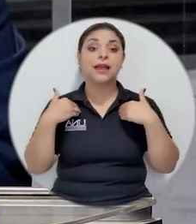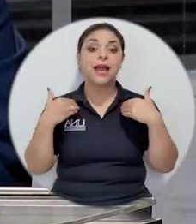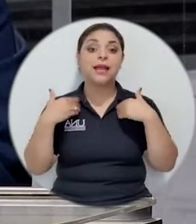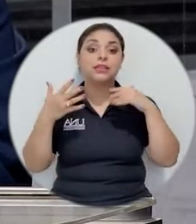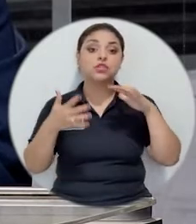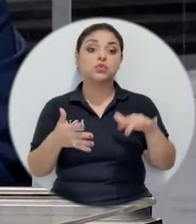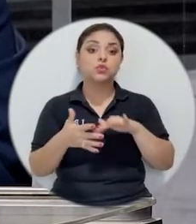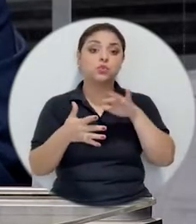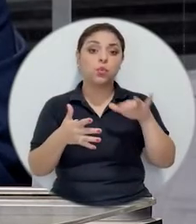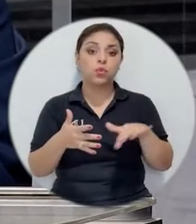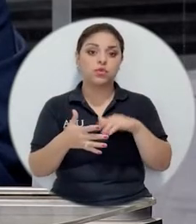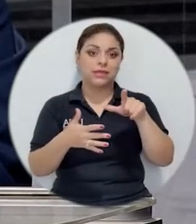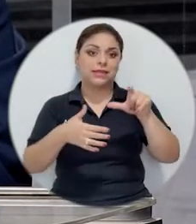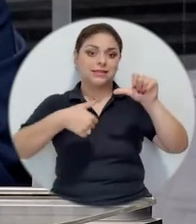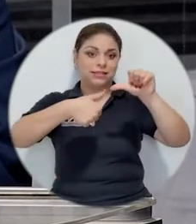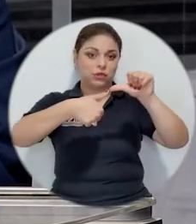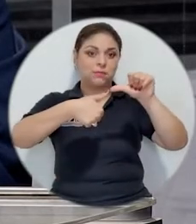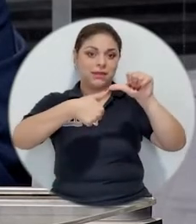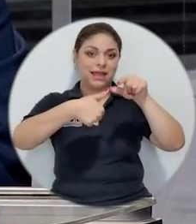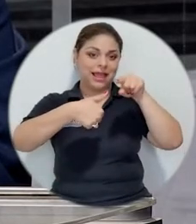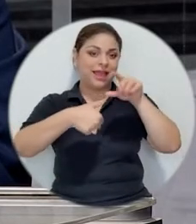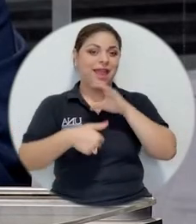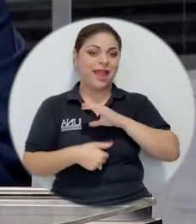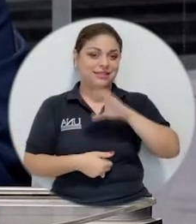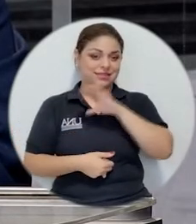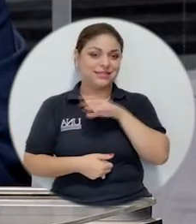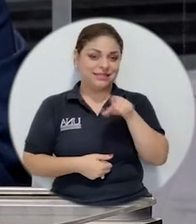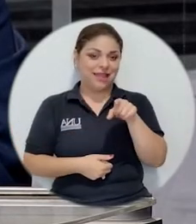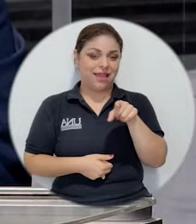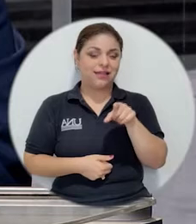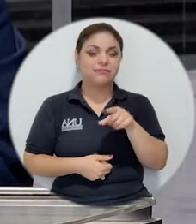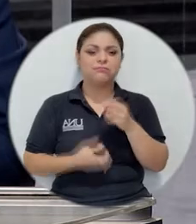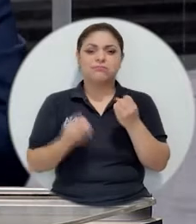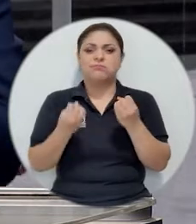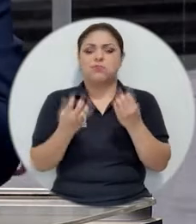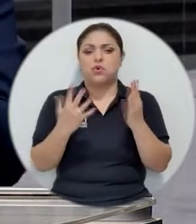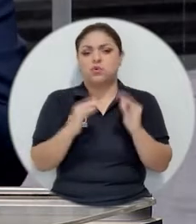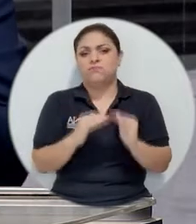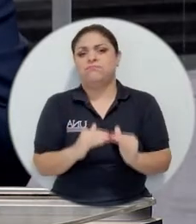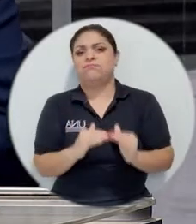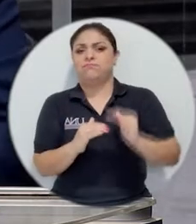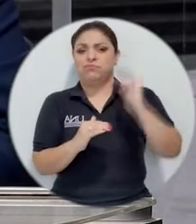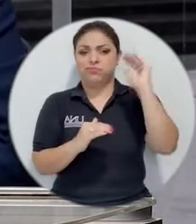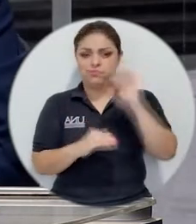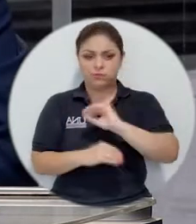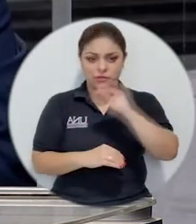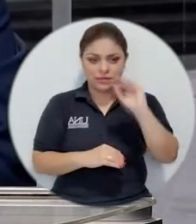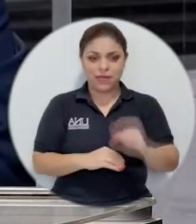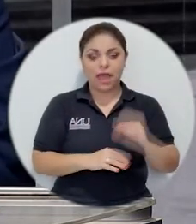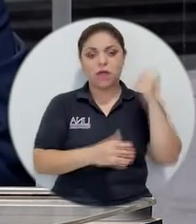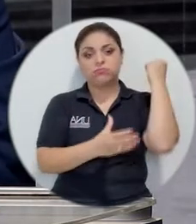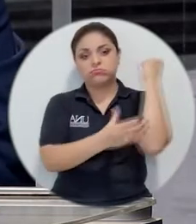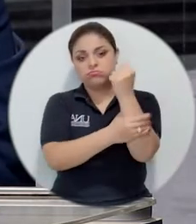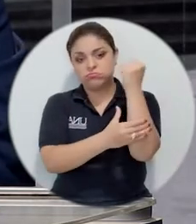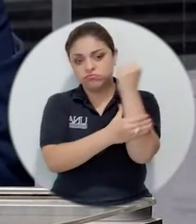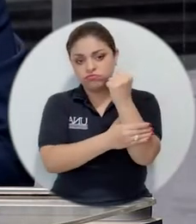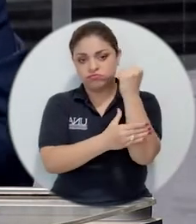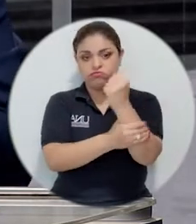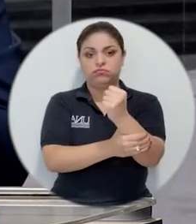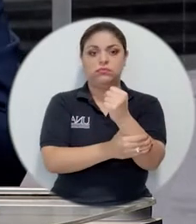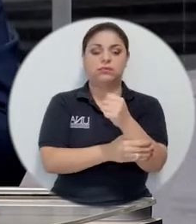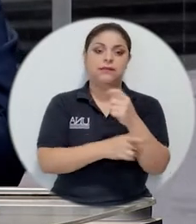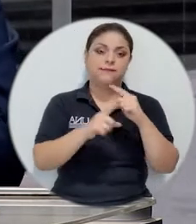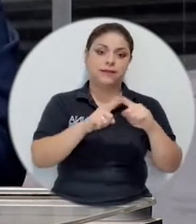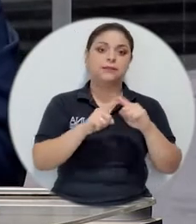que eso es una característica de la región centroamericana. Sí. Las altas tasas que se han encontrado en América Latina de homicidios en varios países,